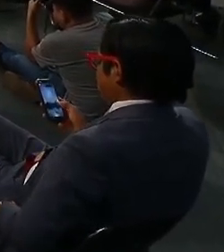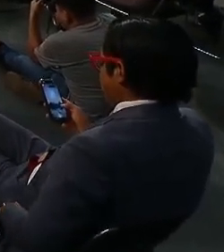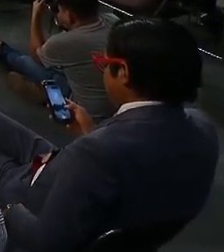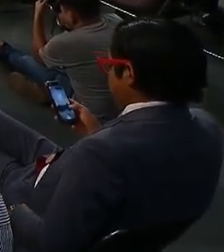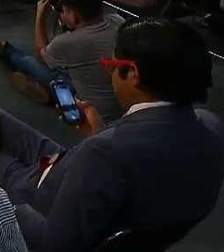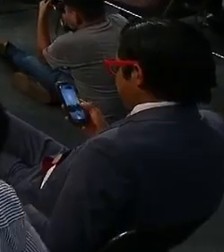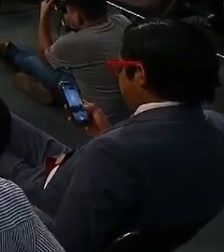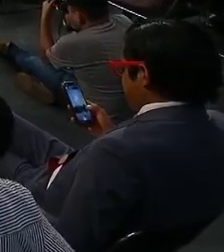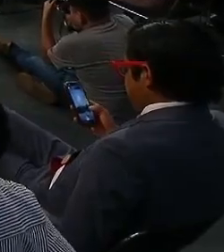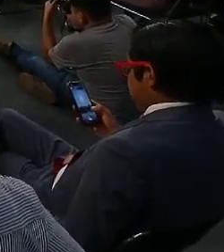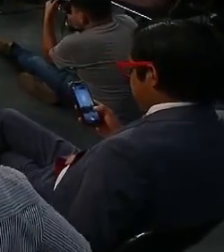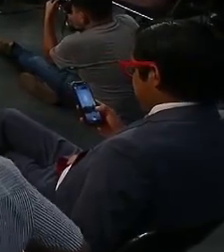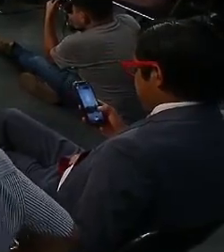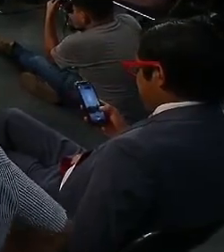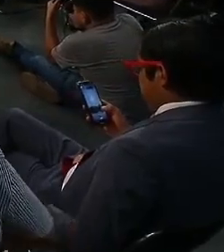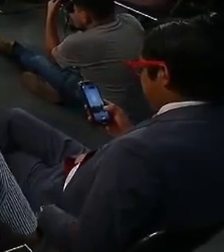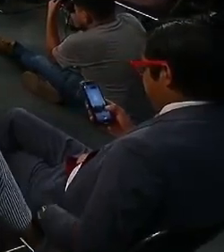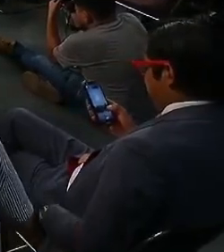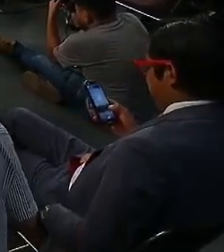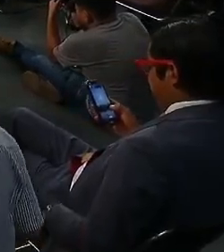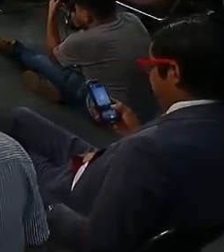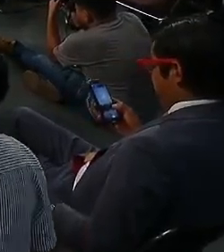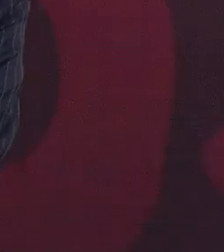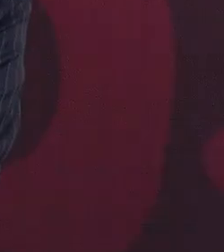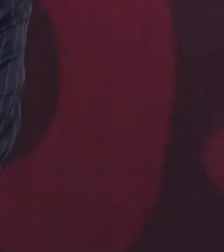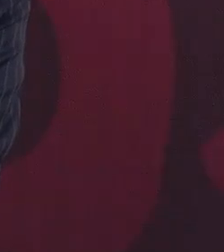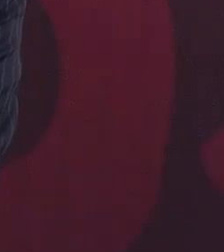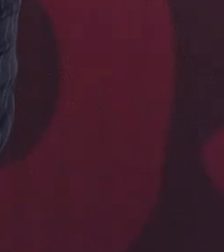¿Eso cuándo sería? Lleva tiempo. Su tiempo,